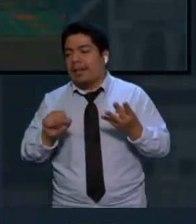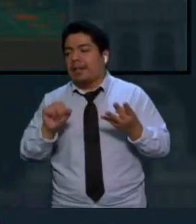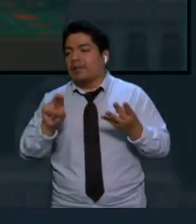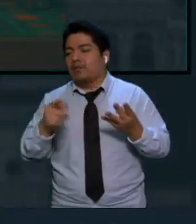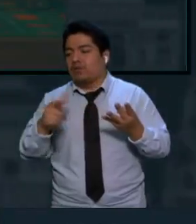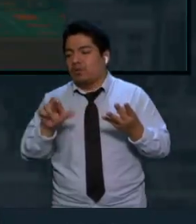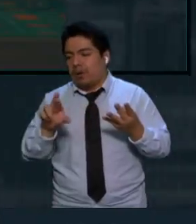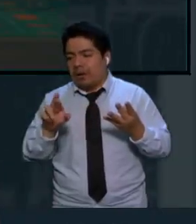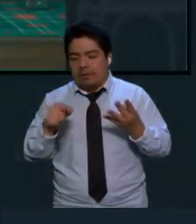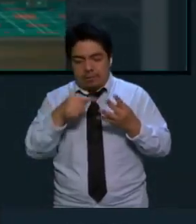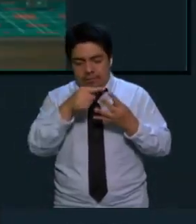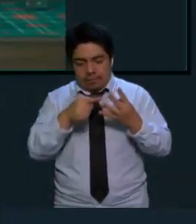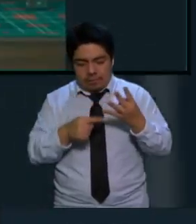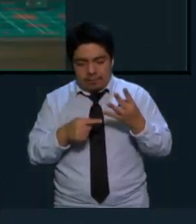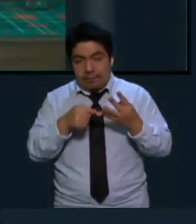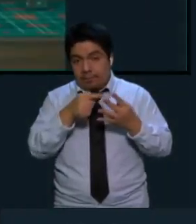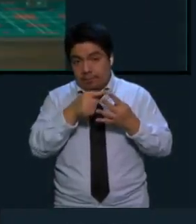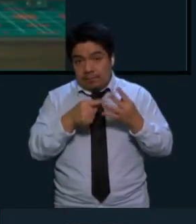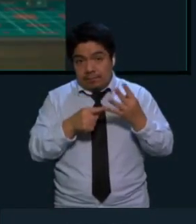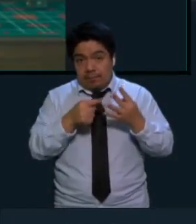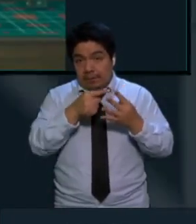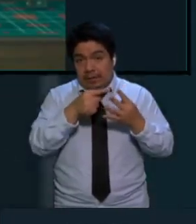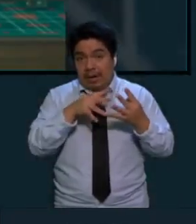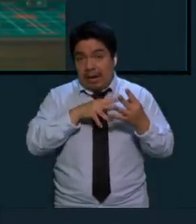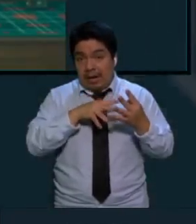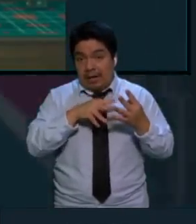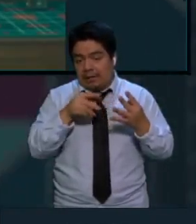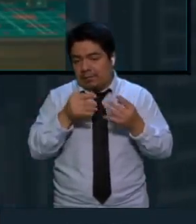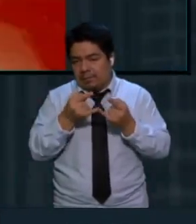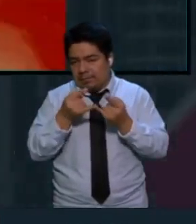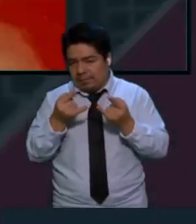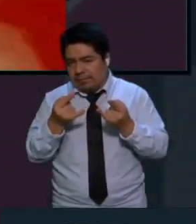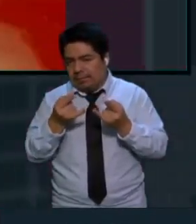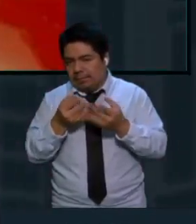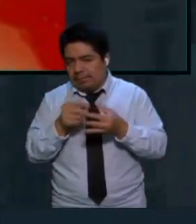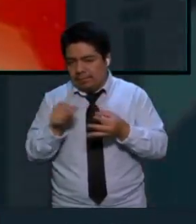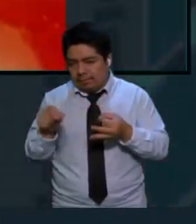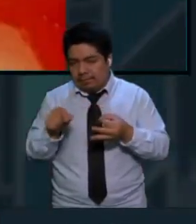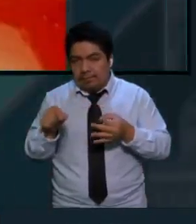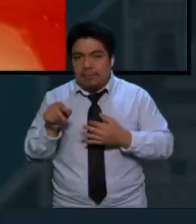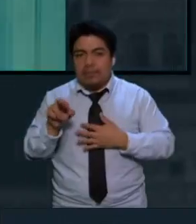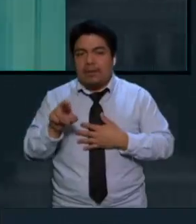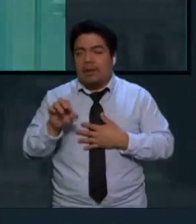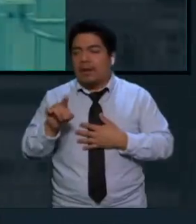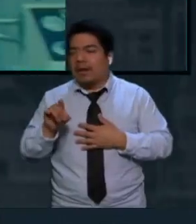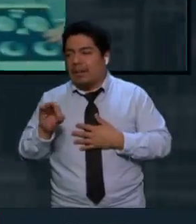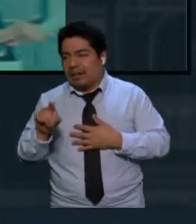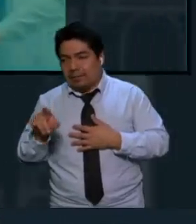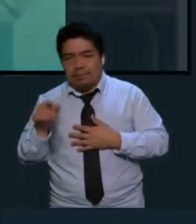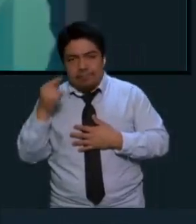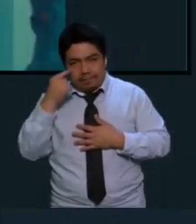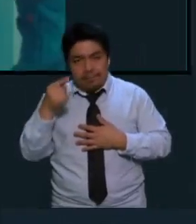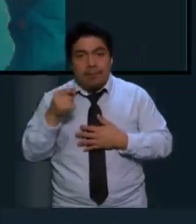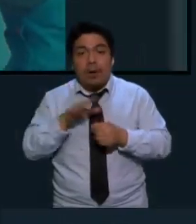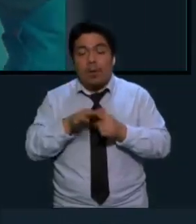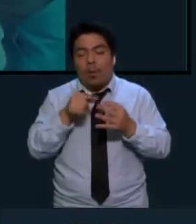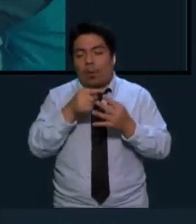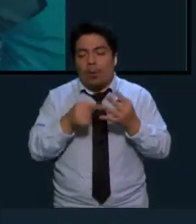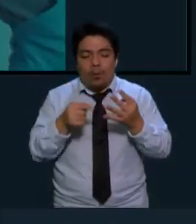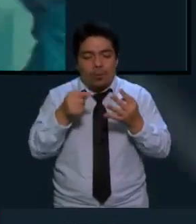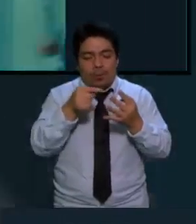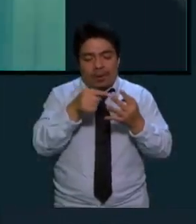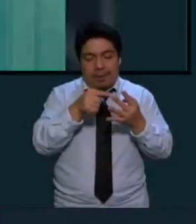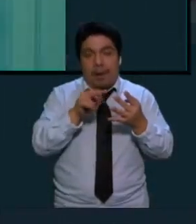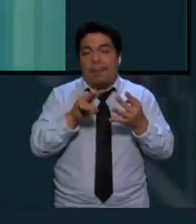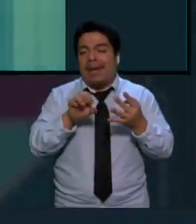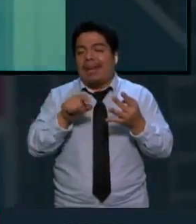decir que una de las primeras adaptaciones que se hicieron de los cuentos de Roald Dahl se hizo justamente sobre este cuento, Veneno.